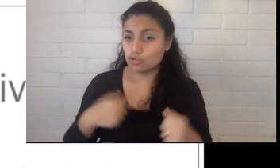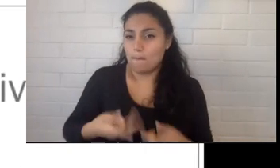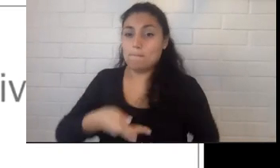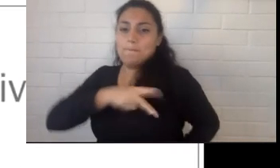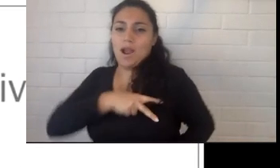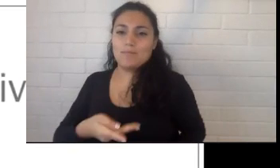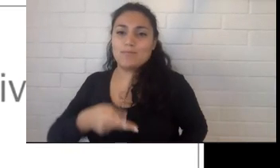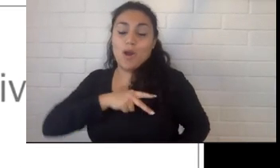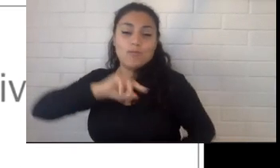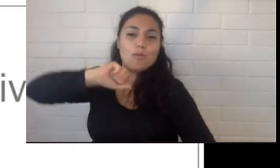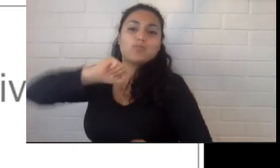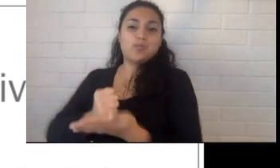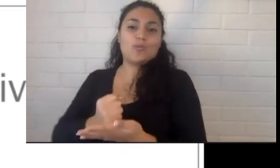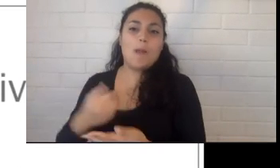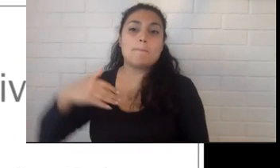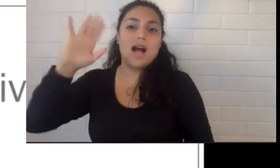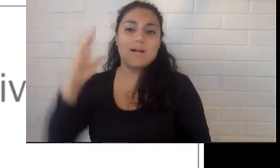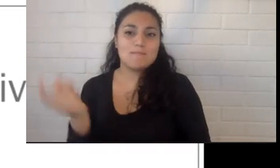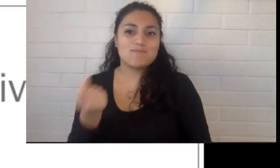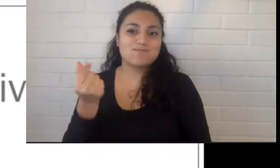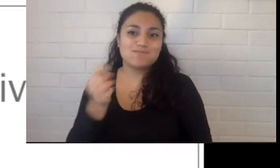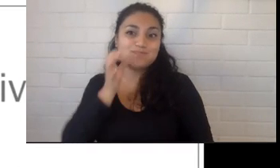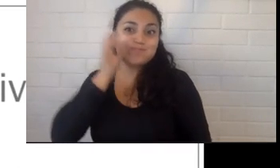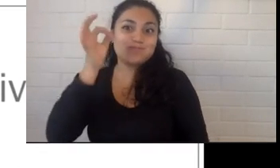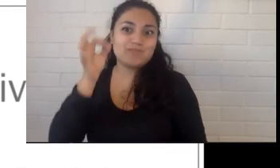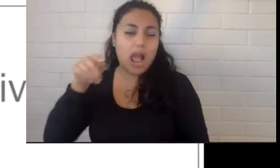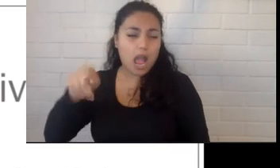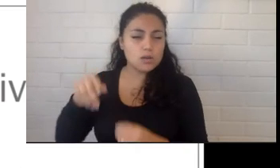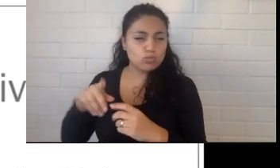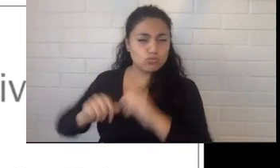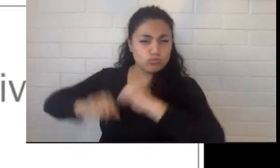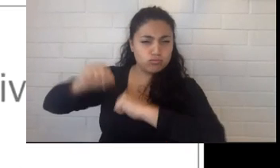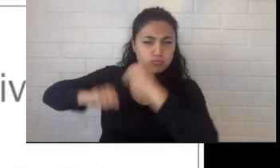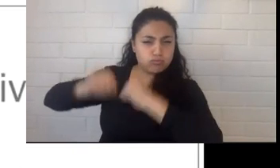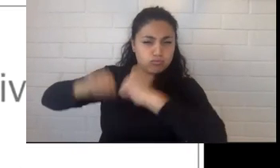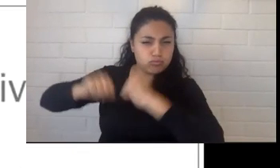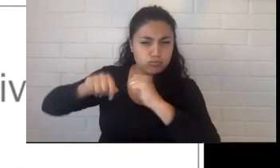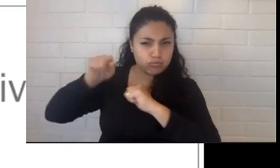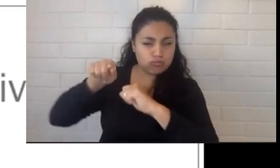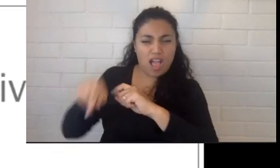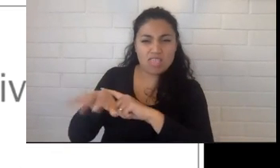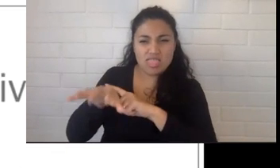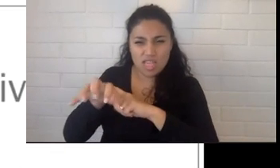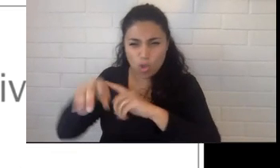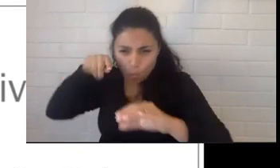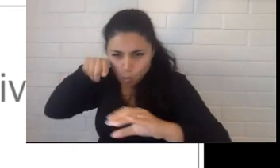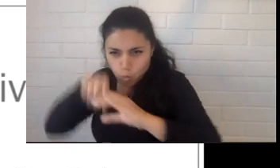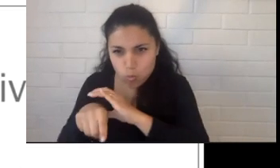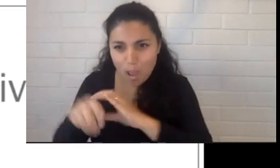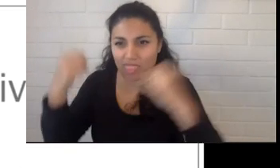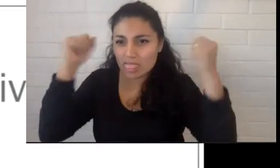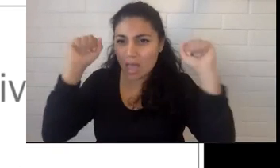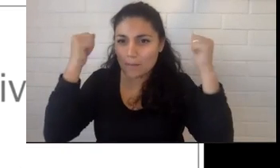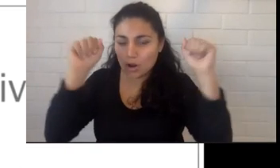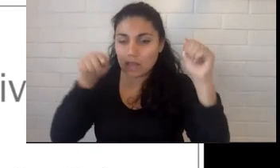los mayores premios también se asocian a dinero. Entonces hay una industria tecnológica que se mete dentro del deporte y